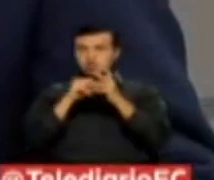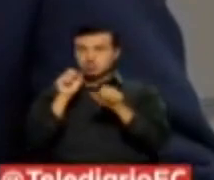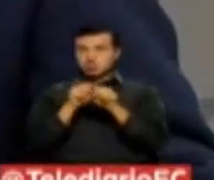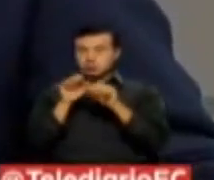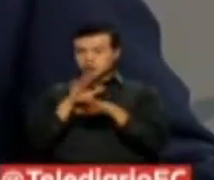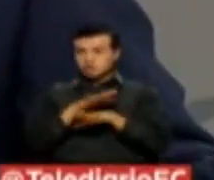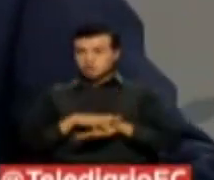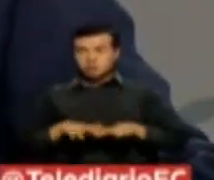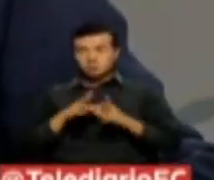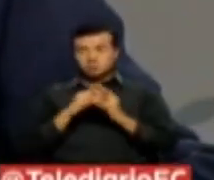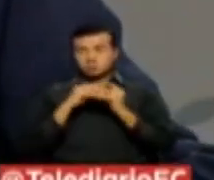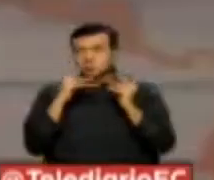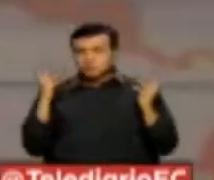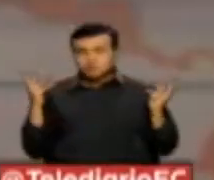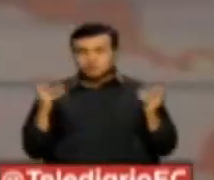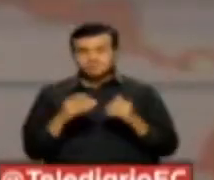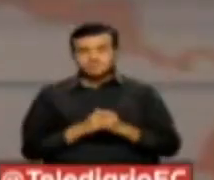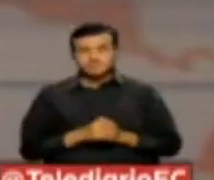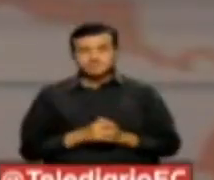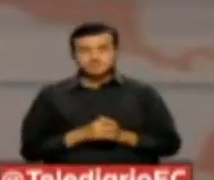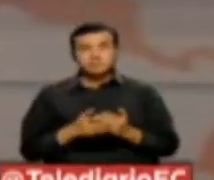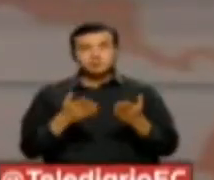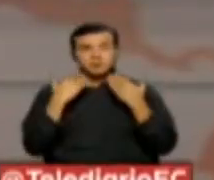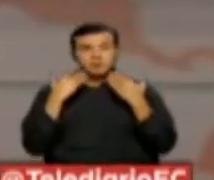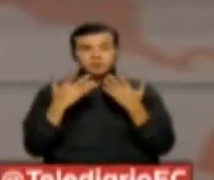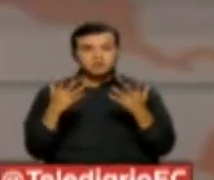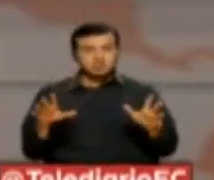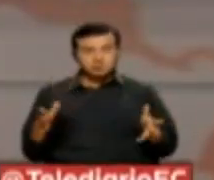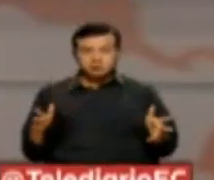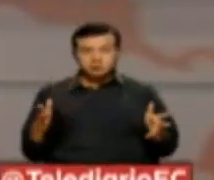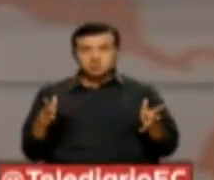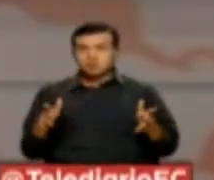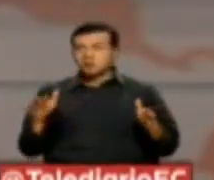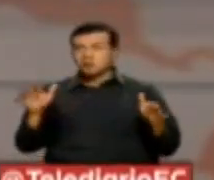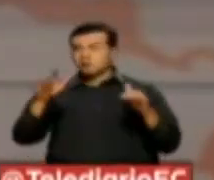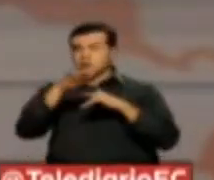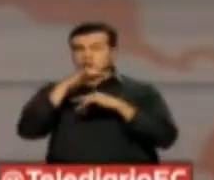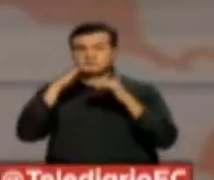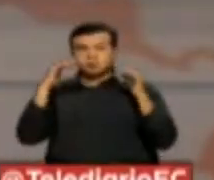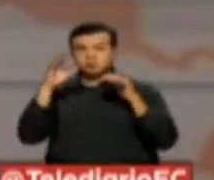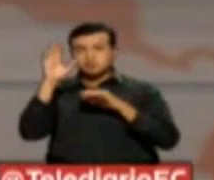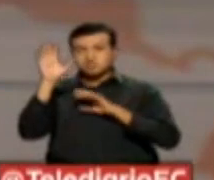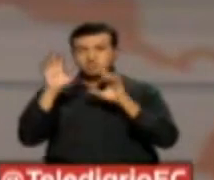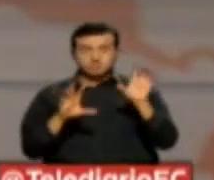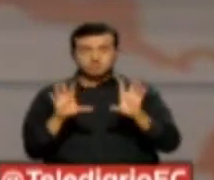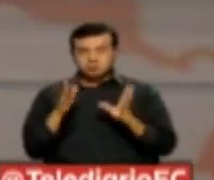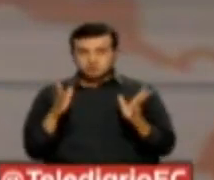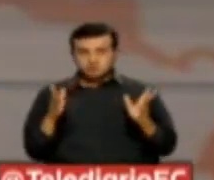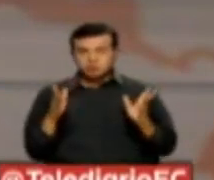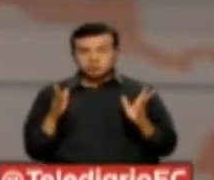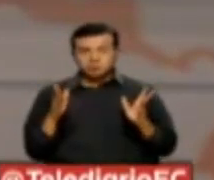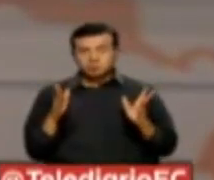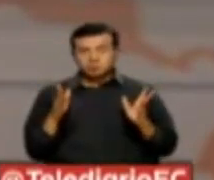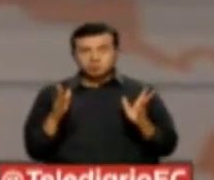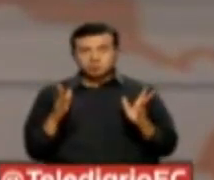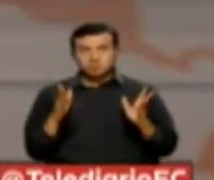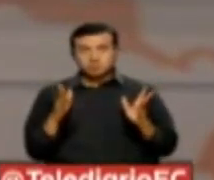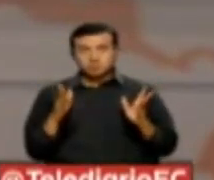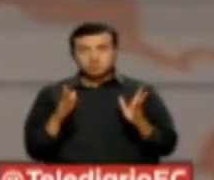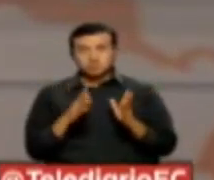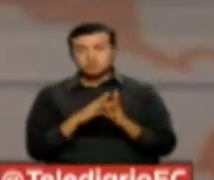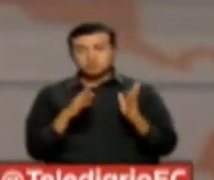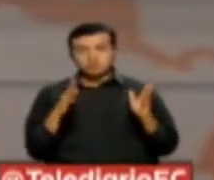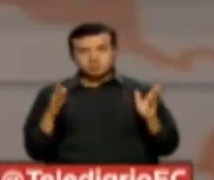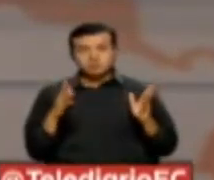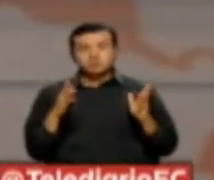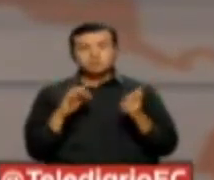de las obras y de es decir en ua ya que no había aire acondicionado ya se resolvió y el mango extraordinario